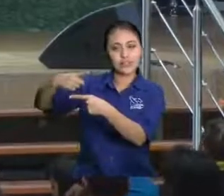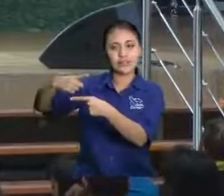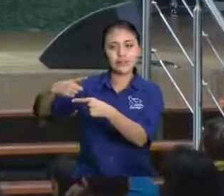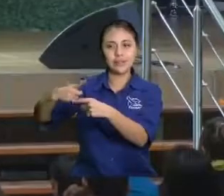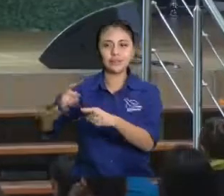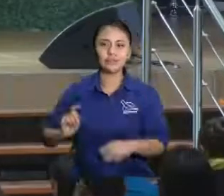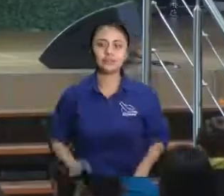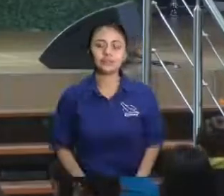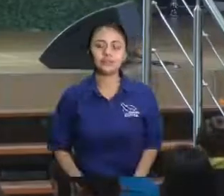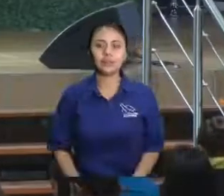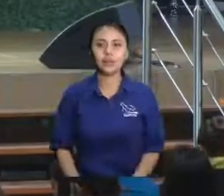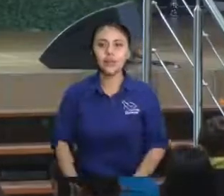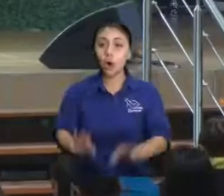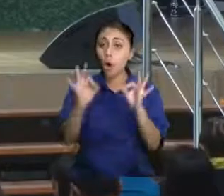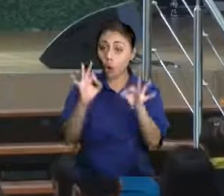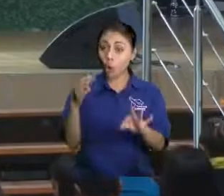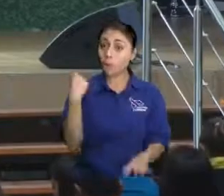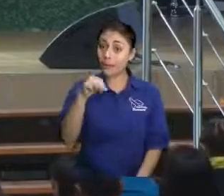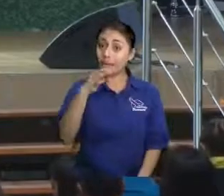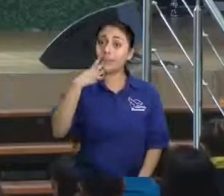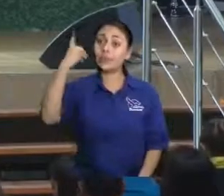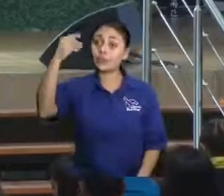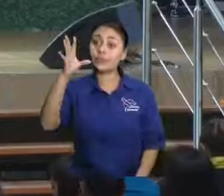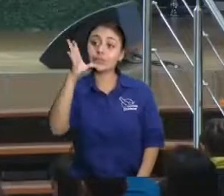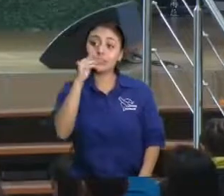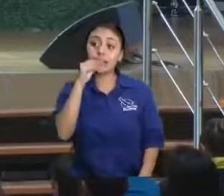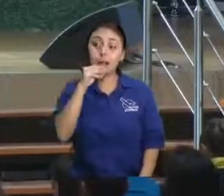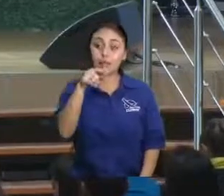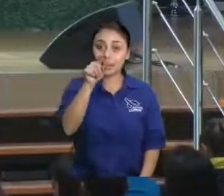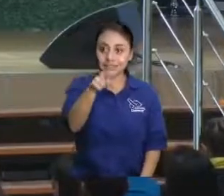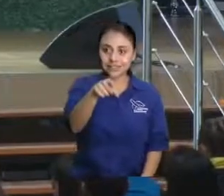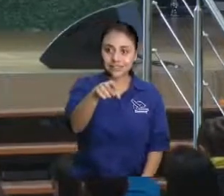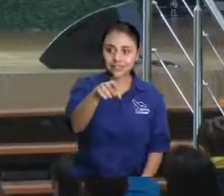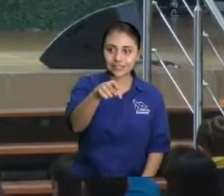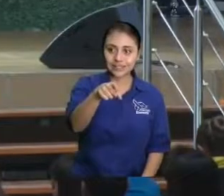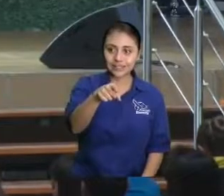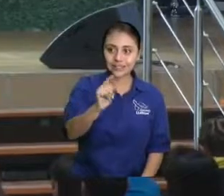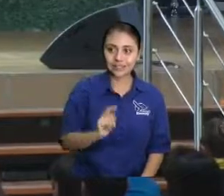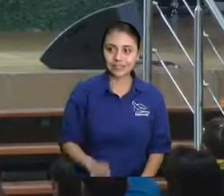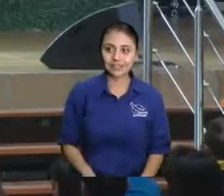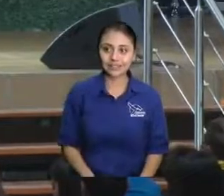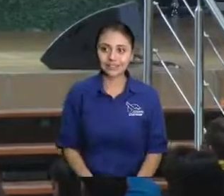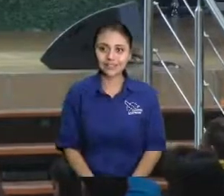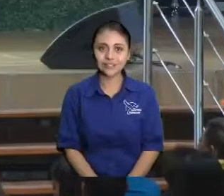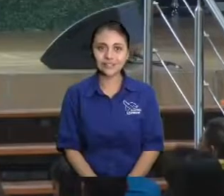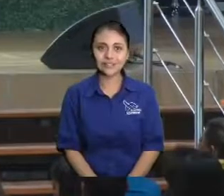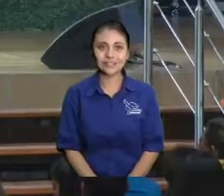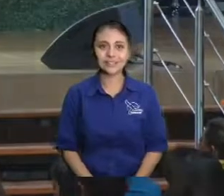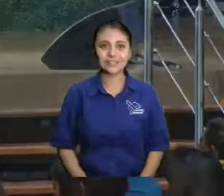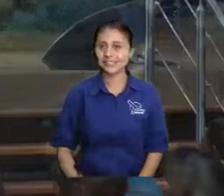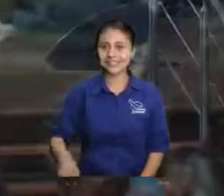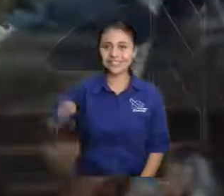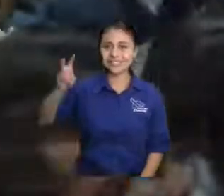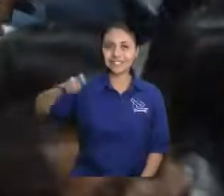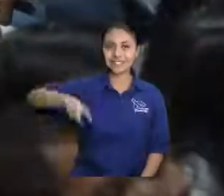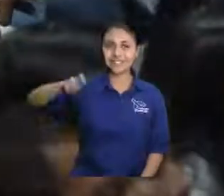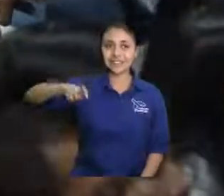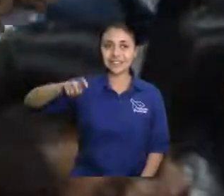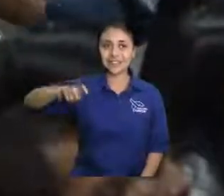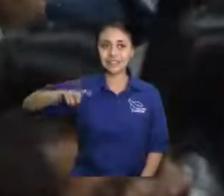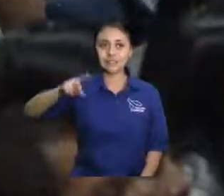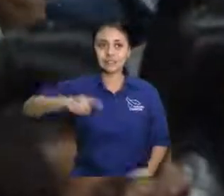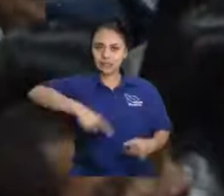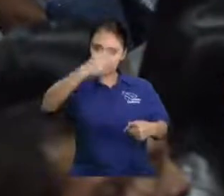para consolarnos, instruirnos, enseñarnos, levantarnos, animarnos, pero si es necesario, para